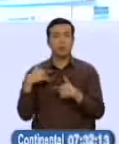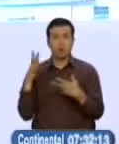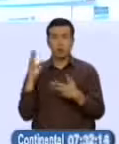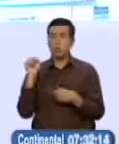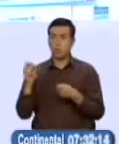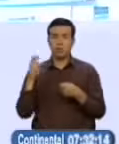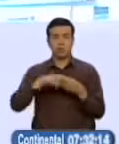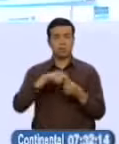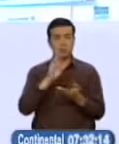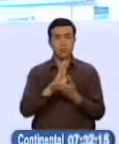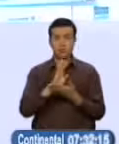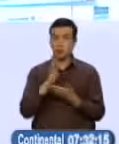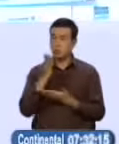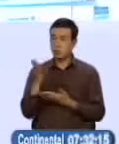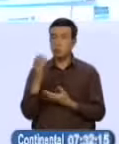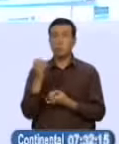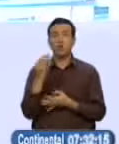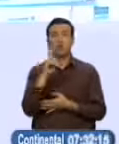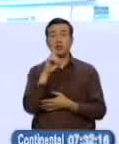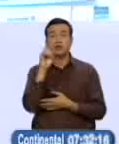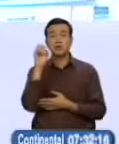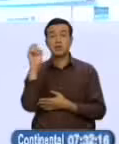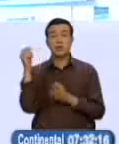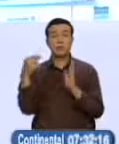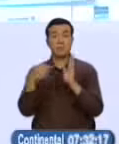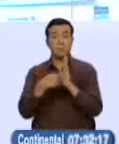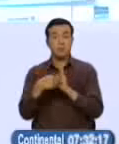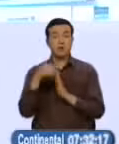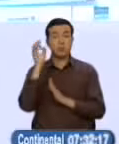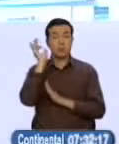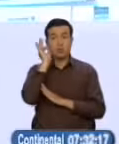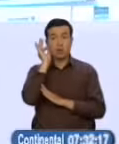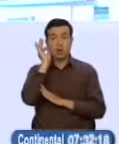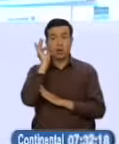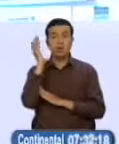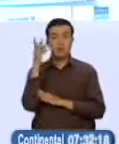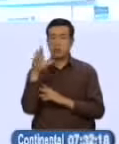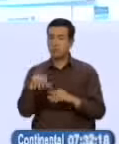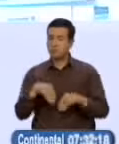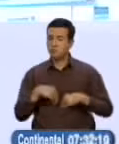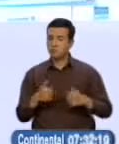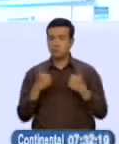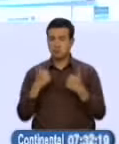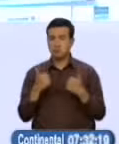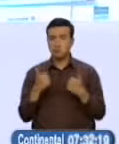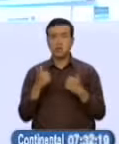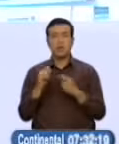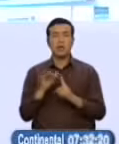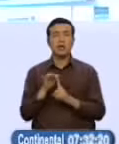Hoy, gracias a esa norma, son más de 100.000 amas de casas que se han acogido a la seguridad social con una tabla